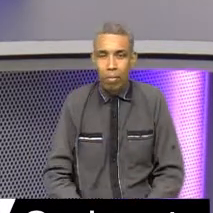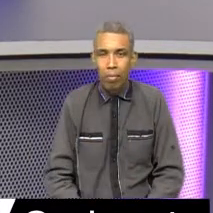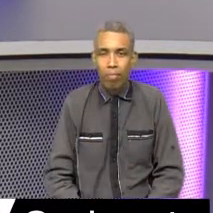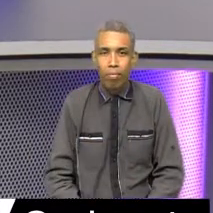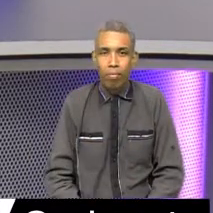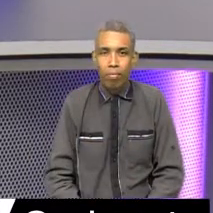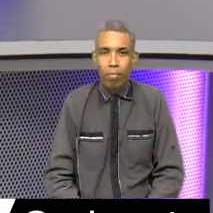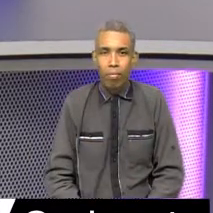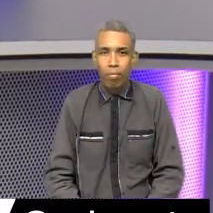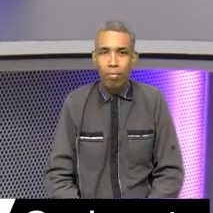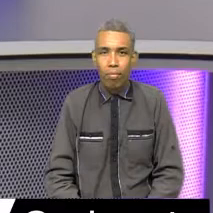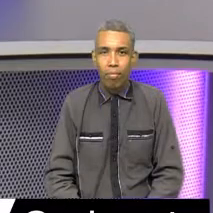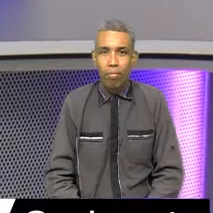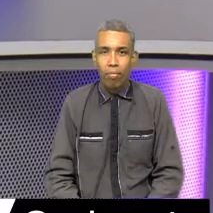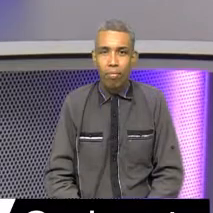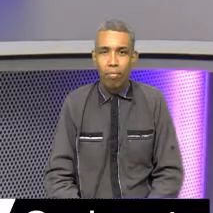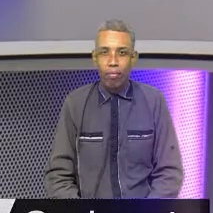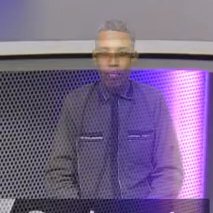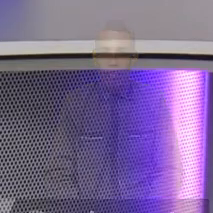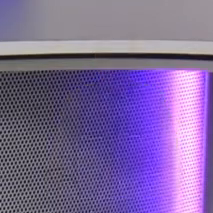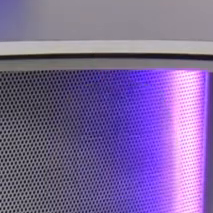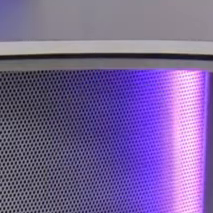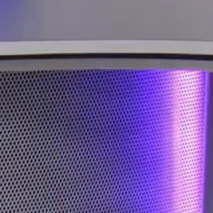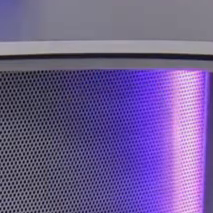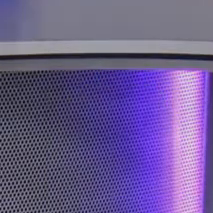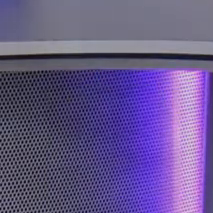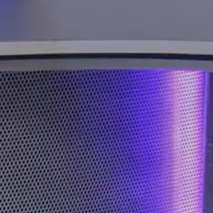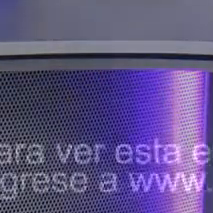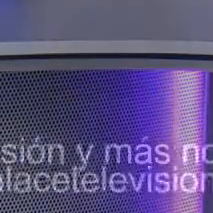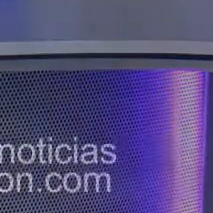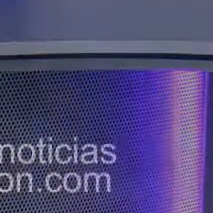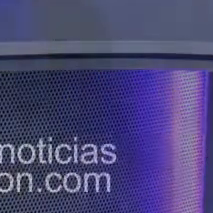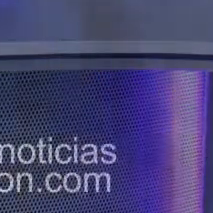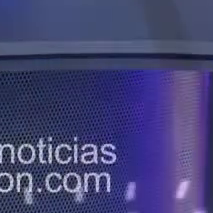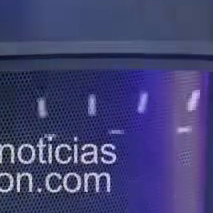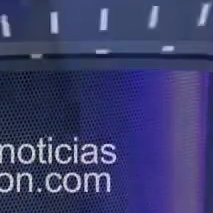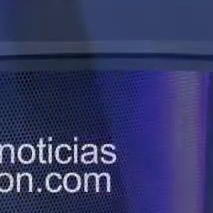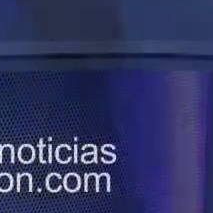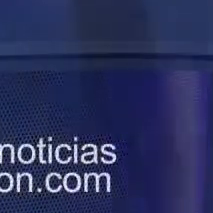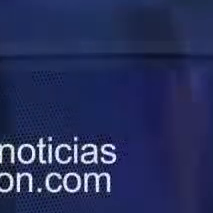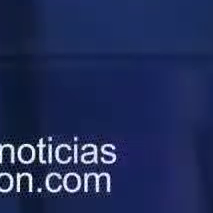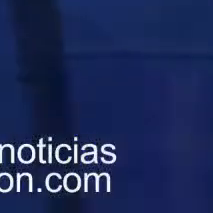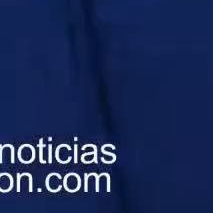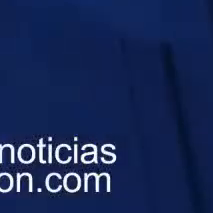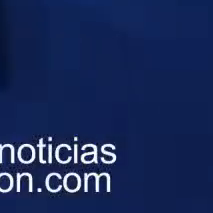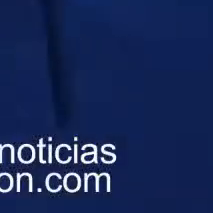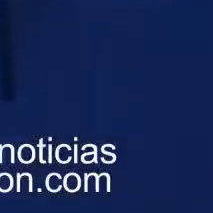quiere ver. Feliz tarde.